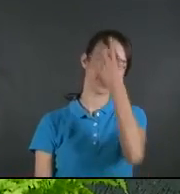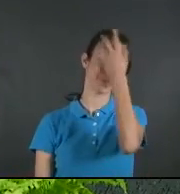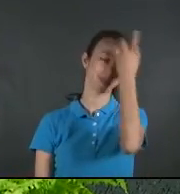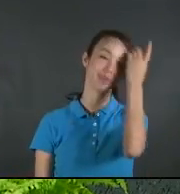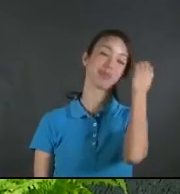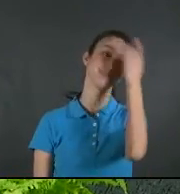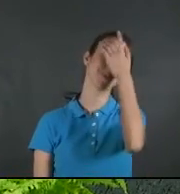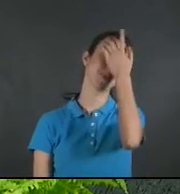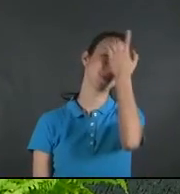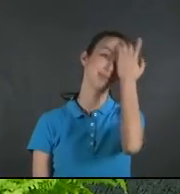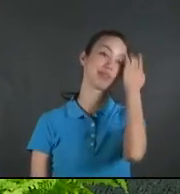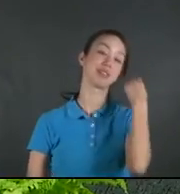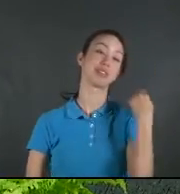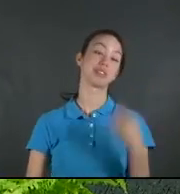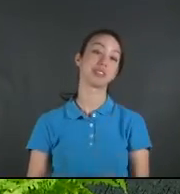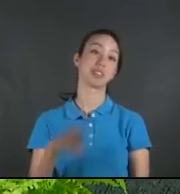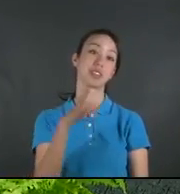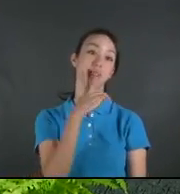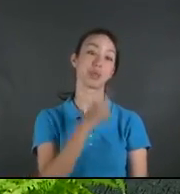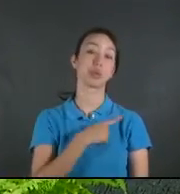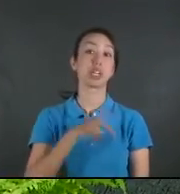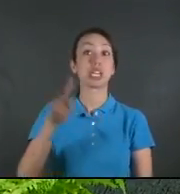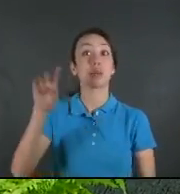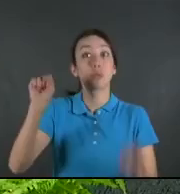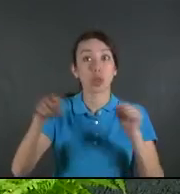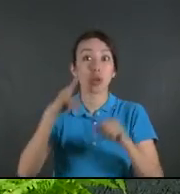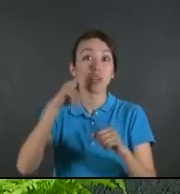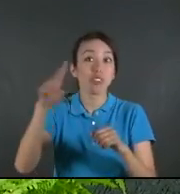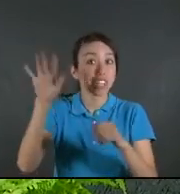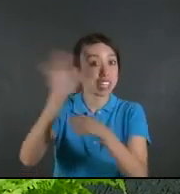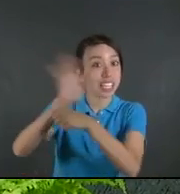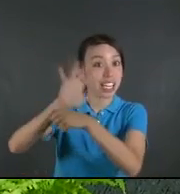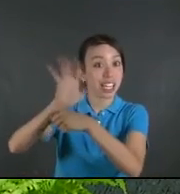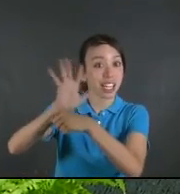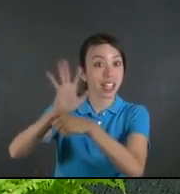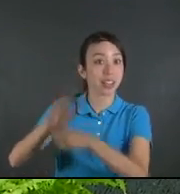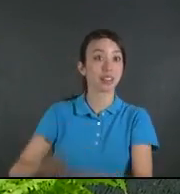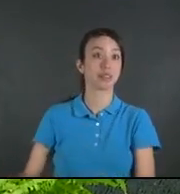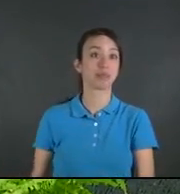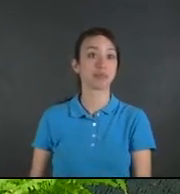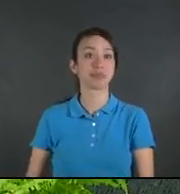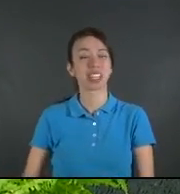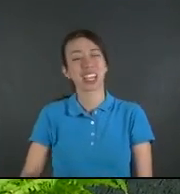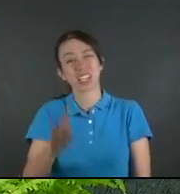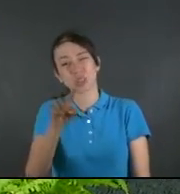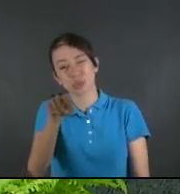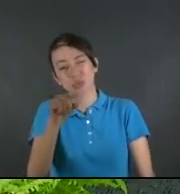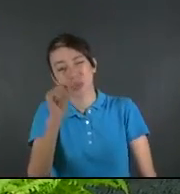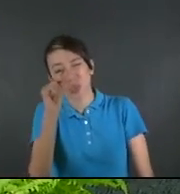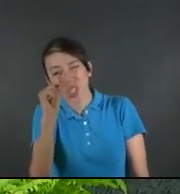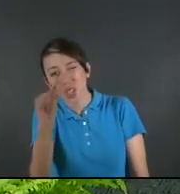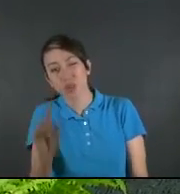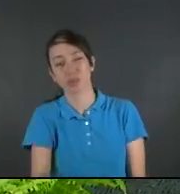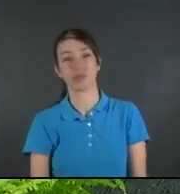leer hermano y y y y puedo ver tele eso un poquito